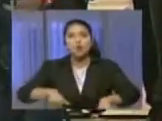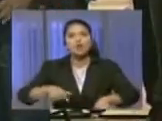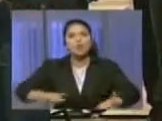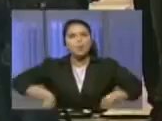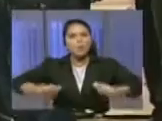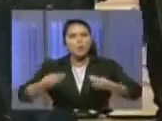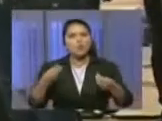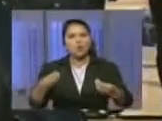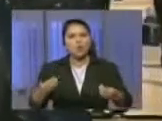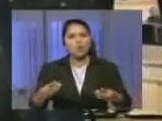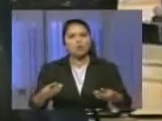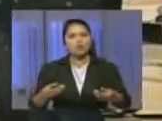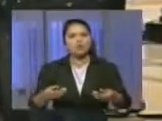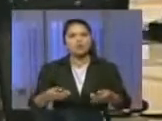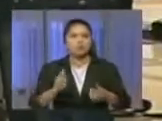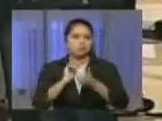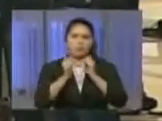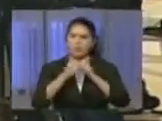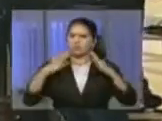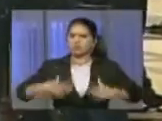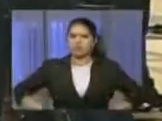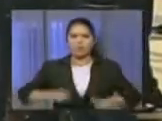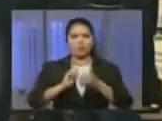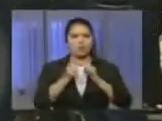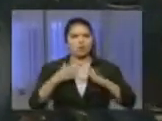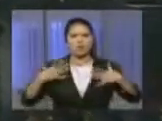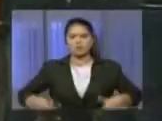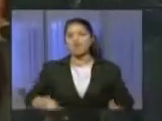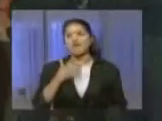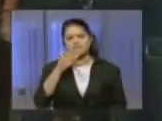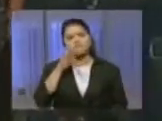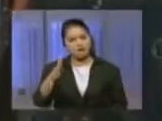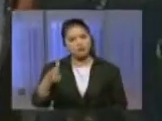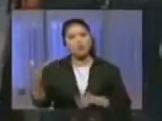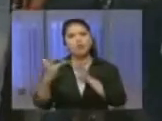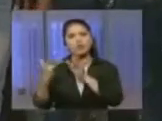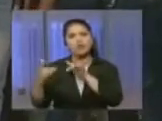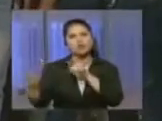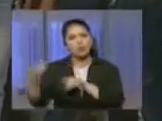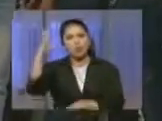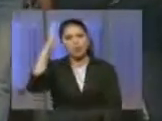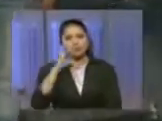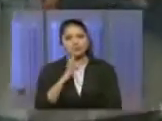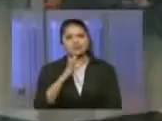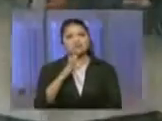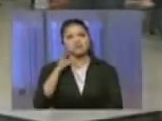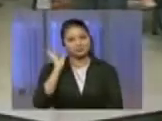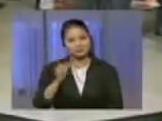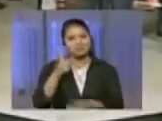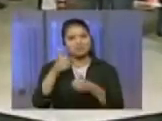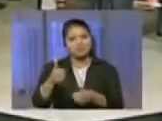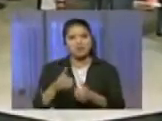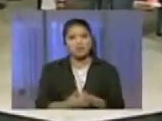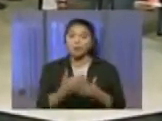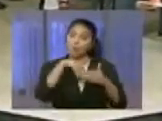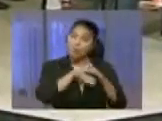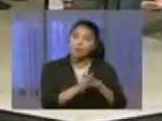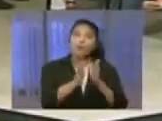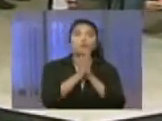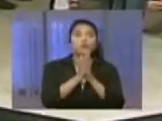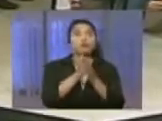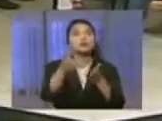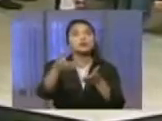en monoo Bueno vamos pronto Pues coordinen con Silvia muy bien Bueno vamos a guardar esto por favor